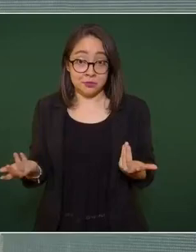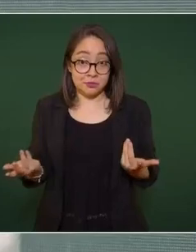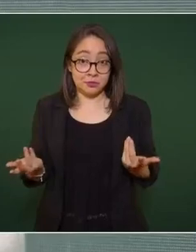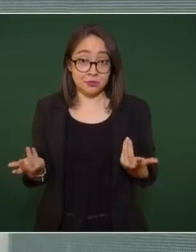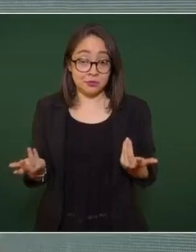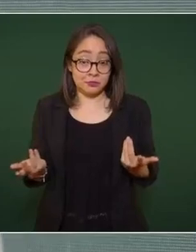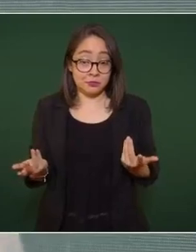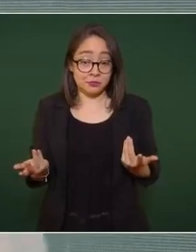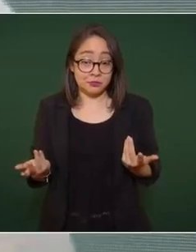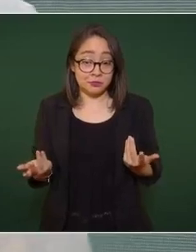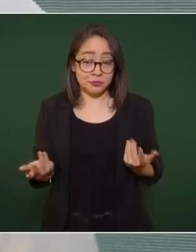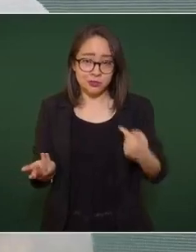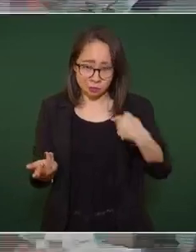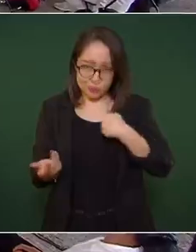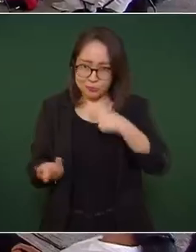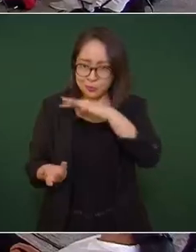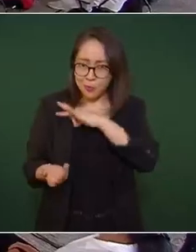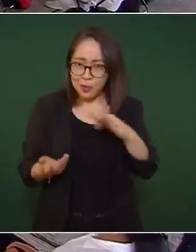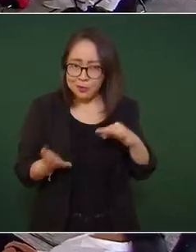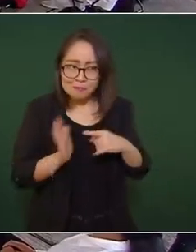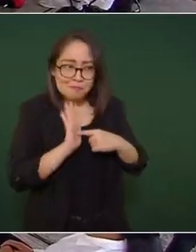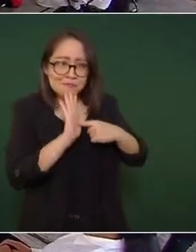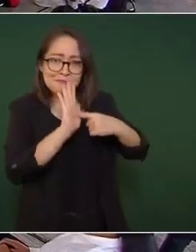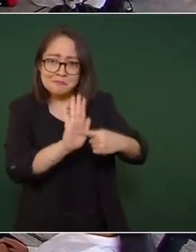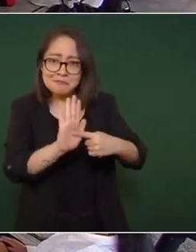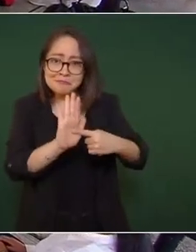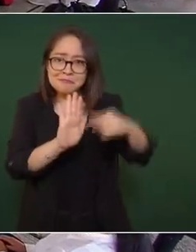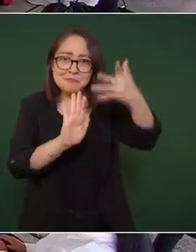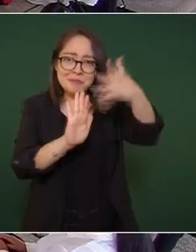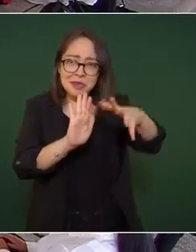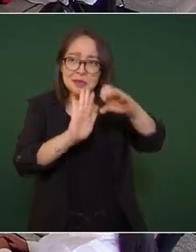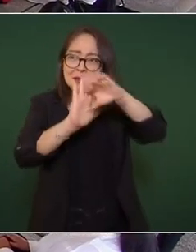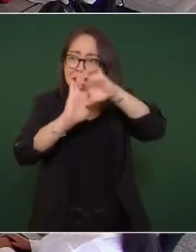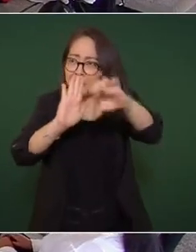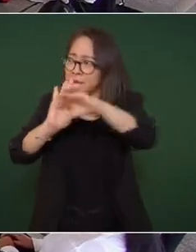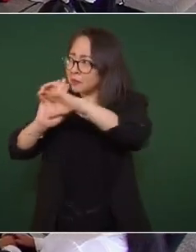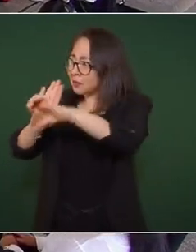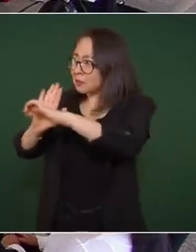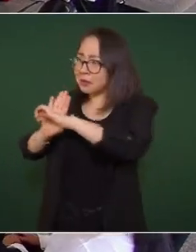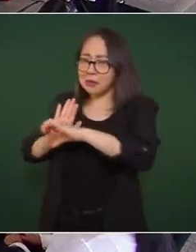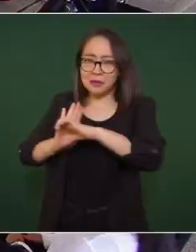Y aquí les puedo presentar 10 casos graves